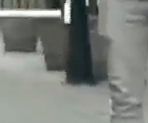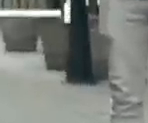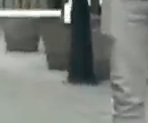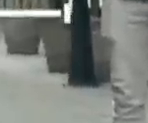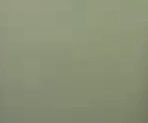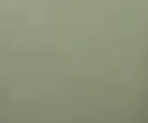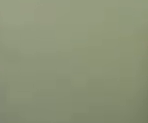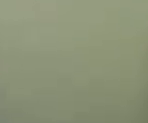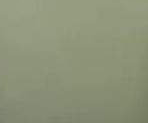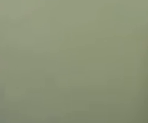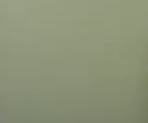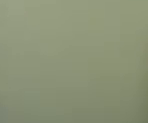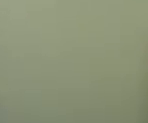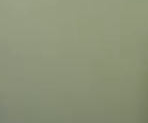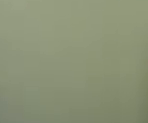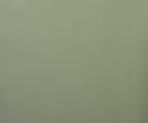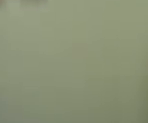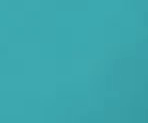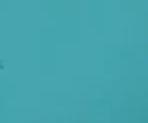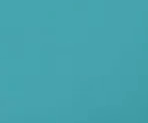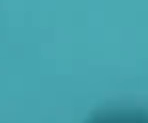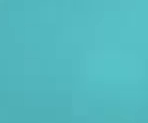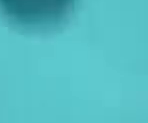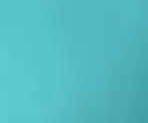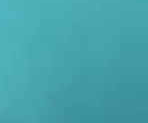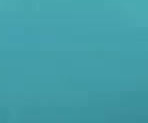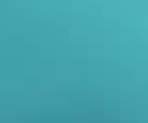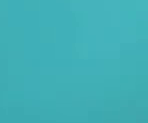y las medidas de higiene que permitieron